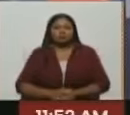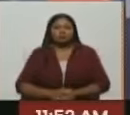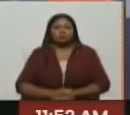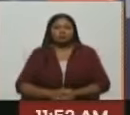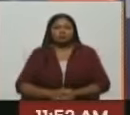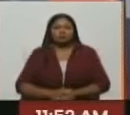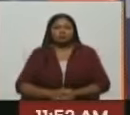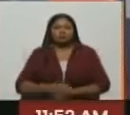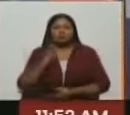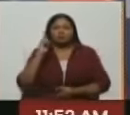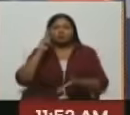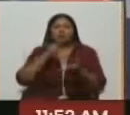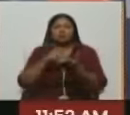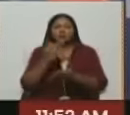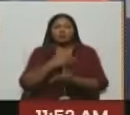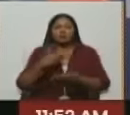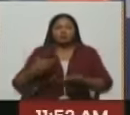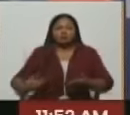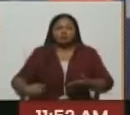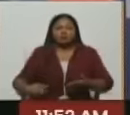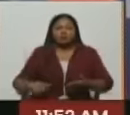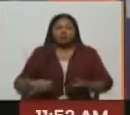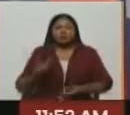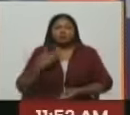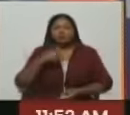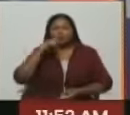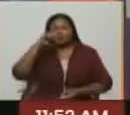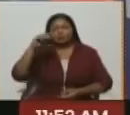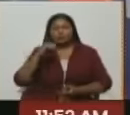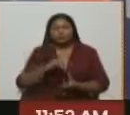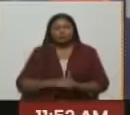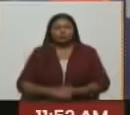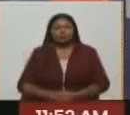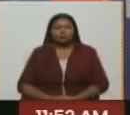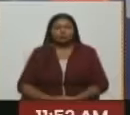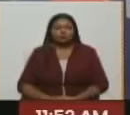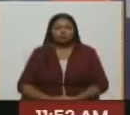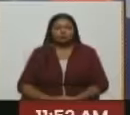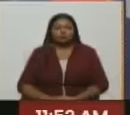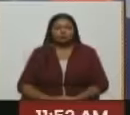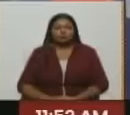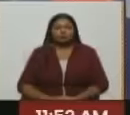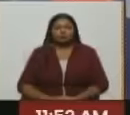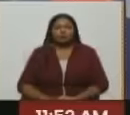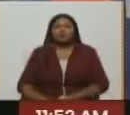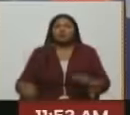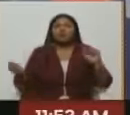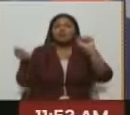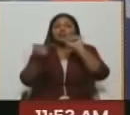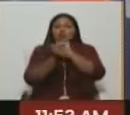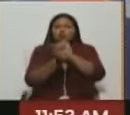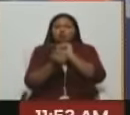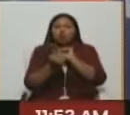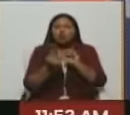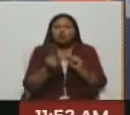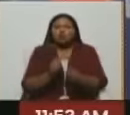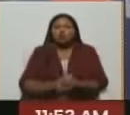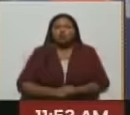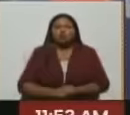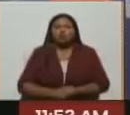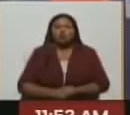como candidato presidencial el jefe de Estado, Nicolás Maduro, fueron detenidos en la Diego